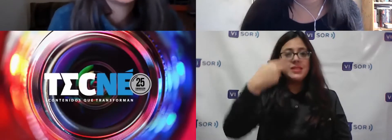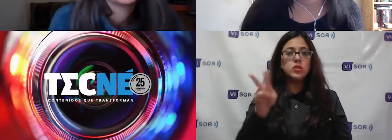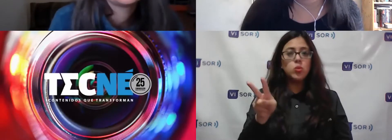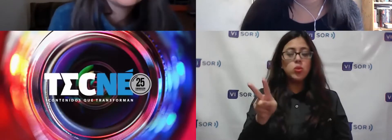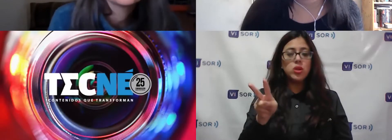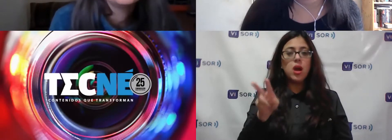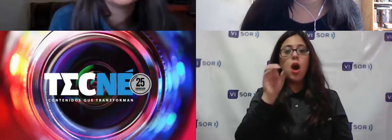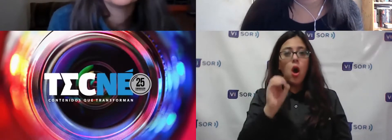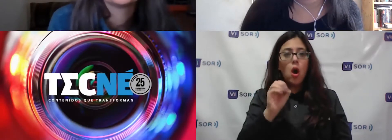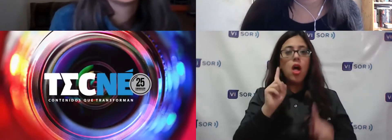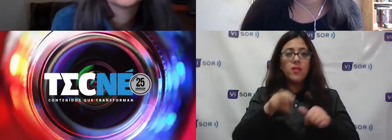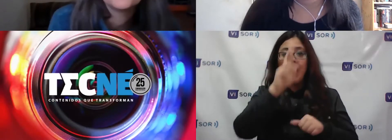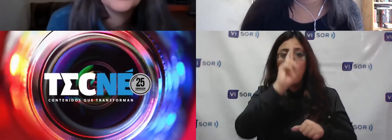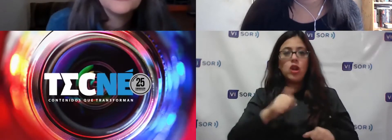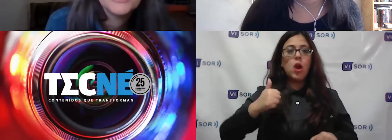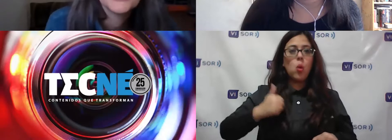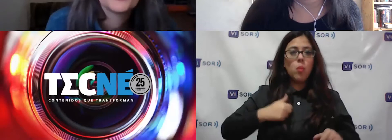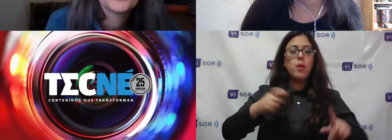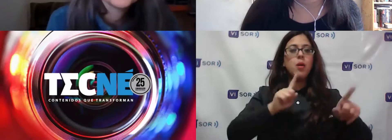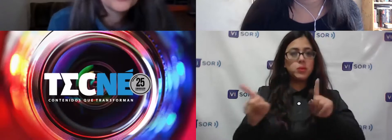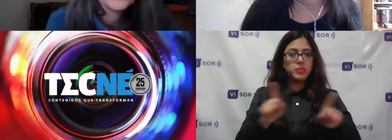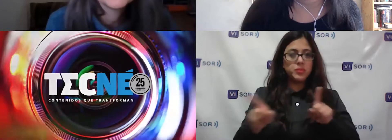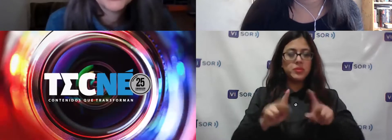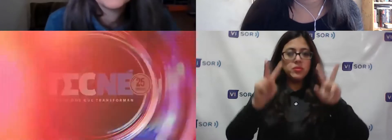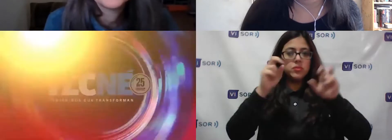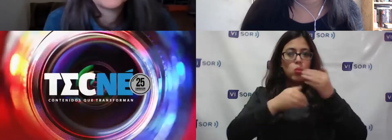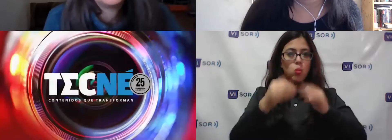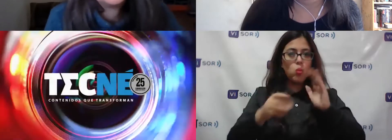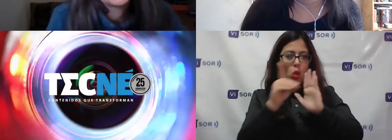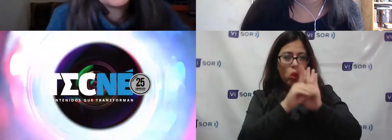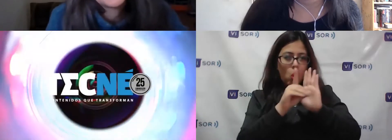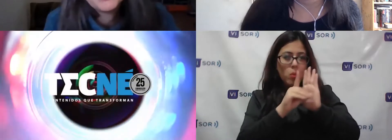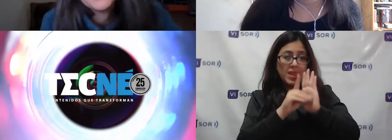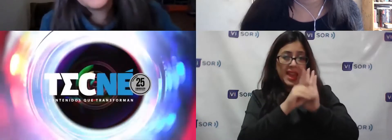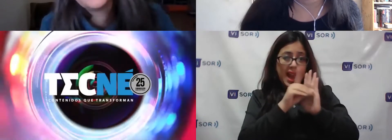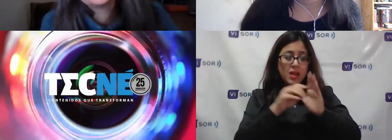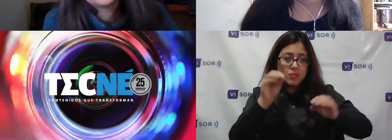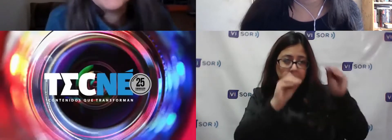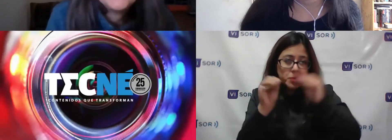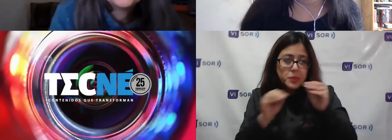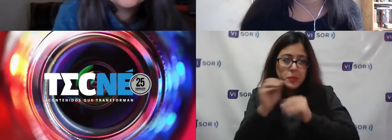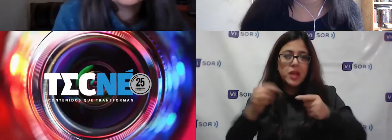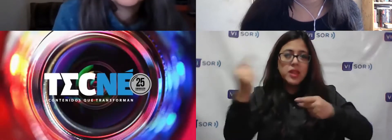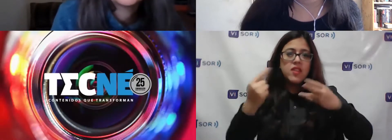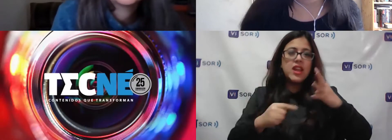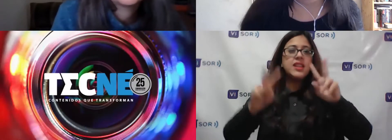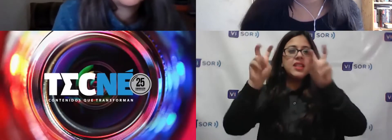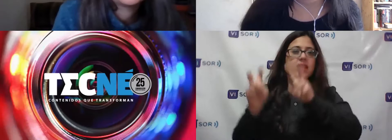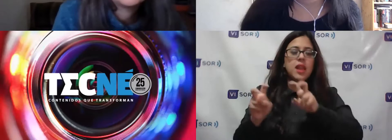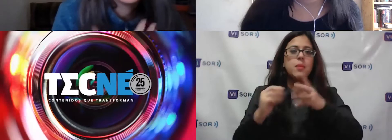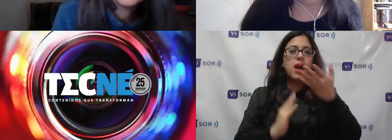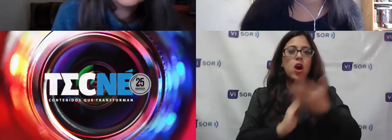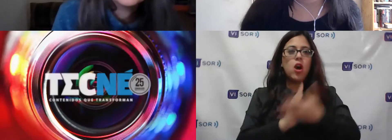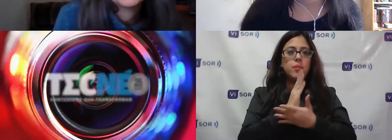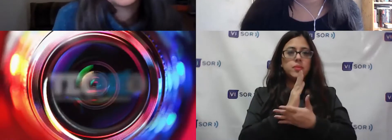debiera ser el rol que cumple la producción ejecutiva en el proceso documental en las distintas etapas desde el inicio desde